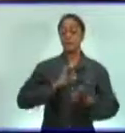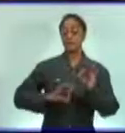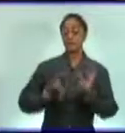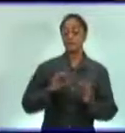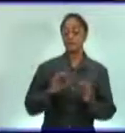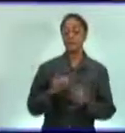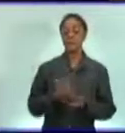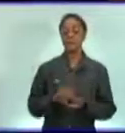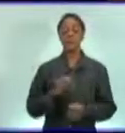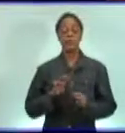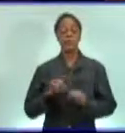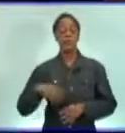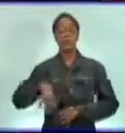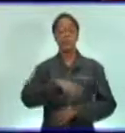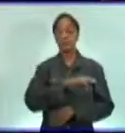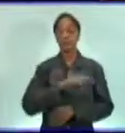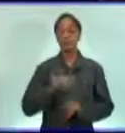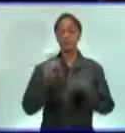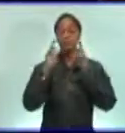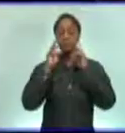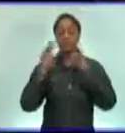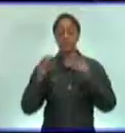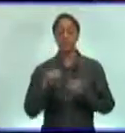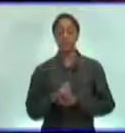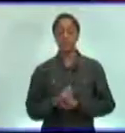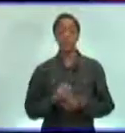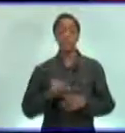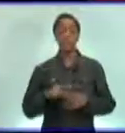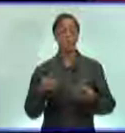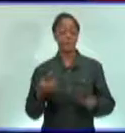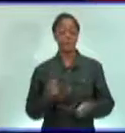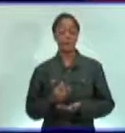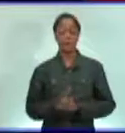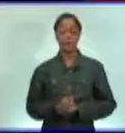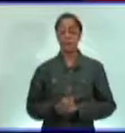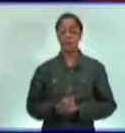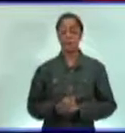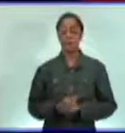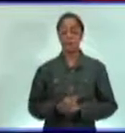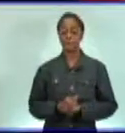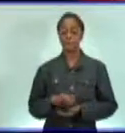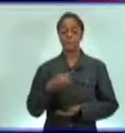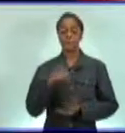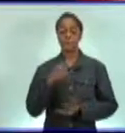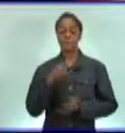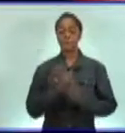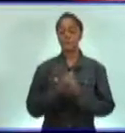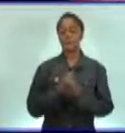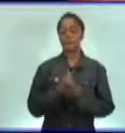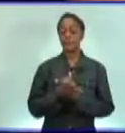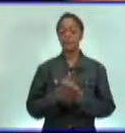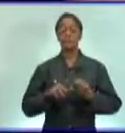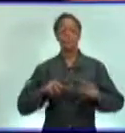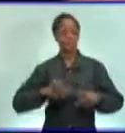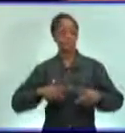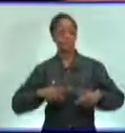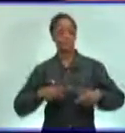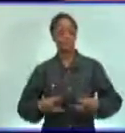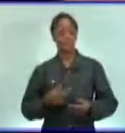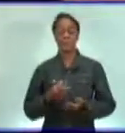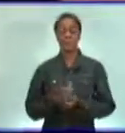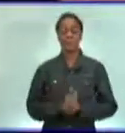y cuidarse todos los seres vivos. Por eso, tienes que lavarte las manos